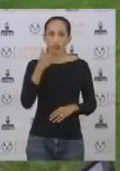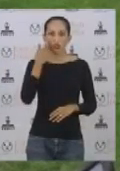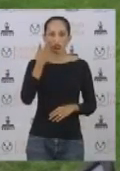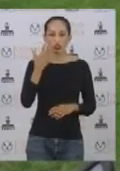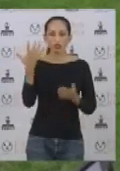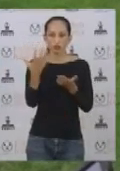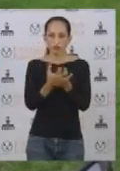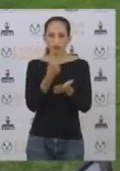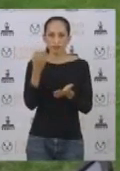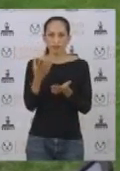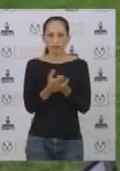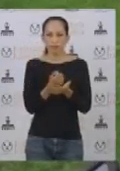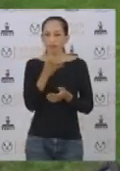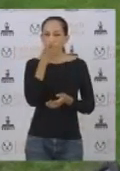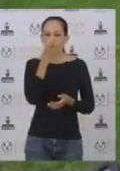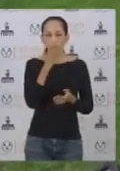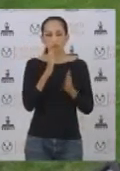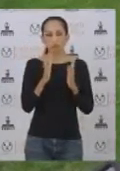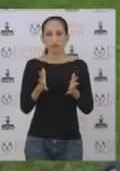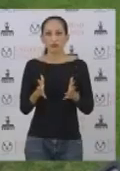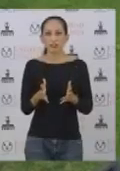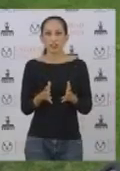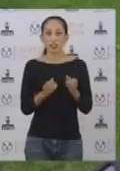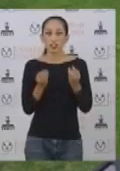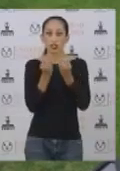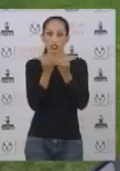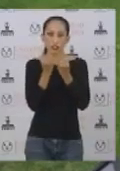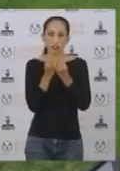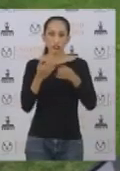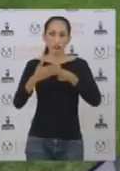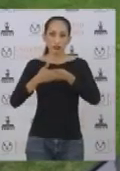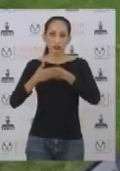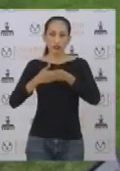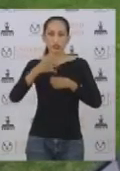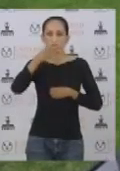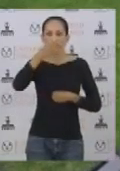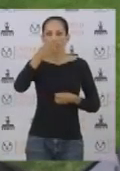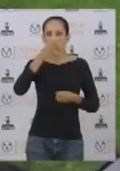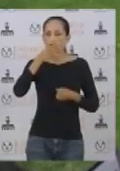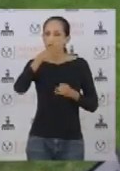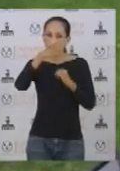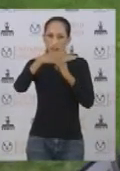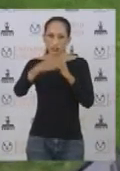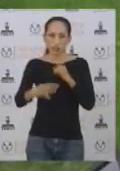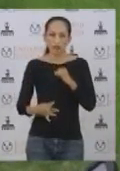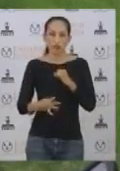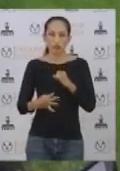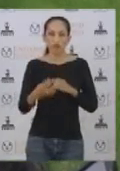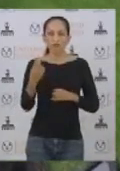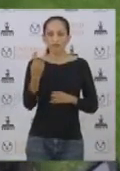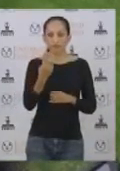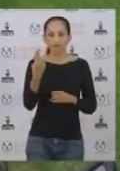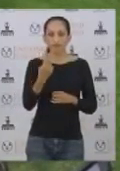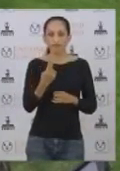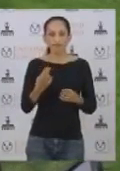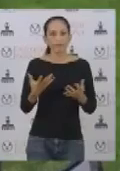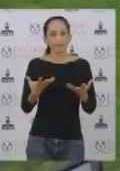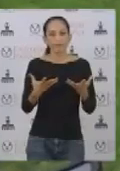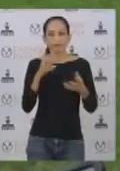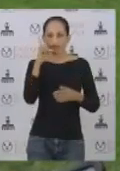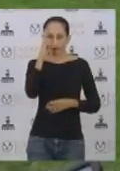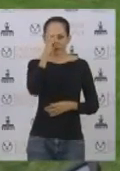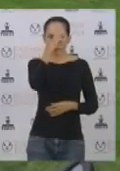estar más cerca de ganar los partidos. Ahora, como ya se va acercando la etapa de definición, pues es un rival directo que va a